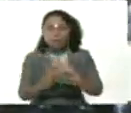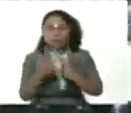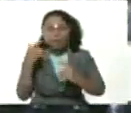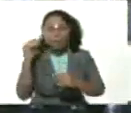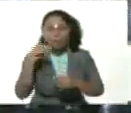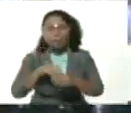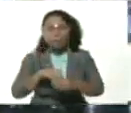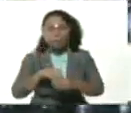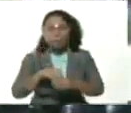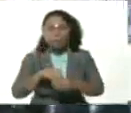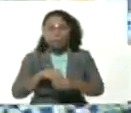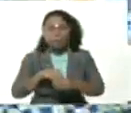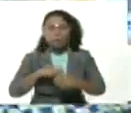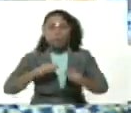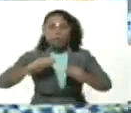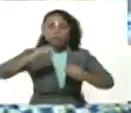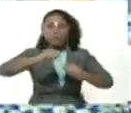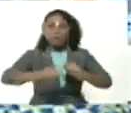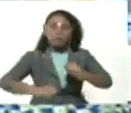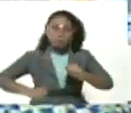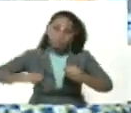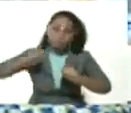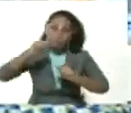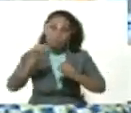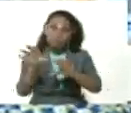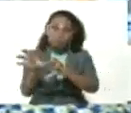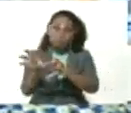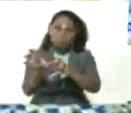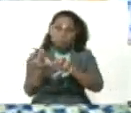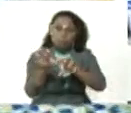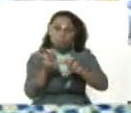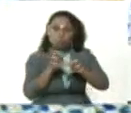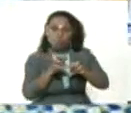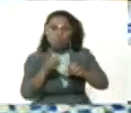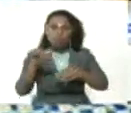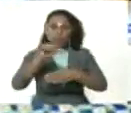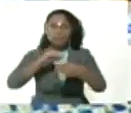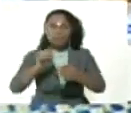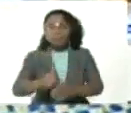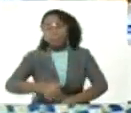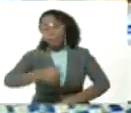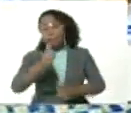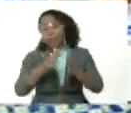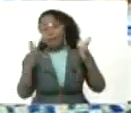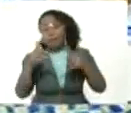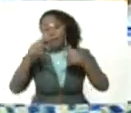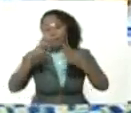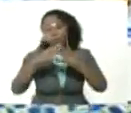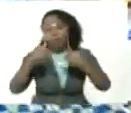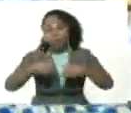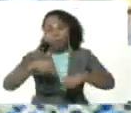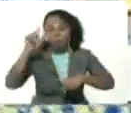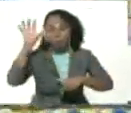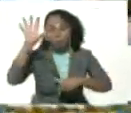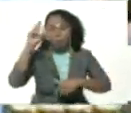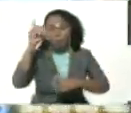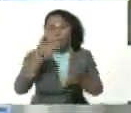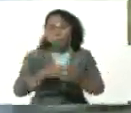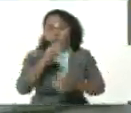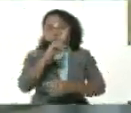de molienda y extracción de aceite más grande de todo el país, con